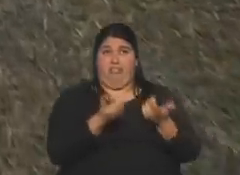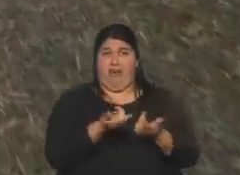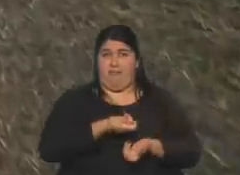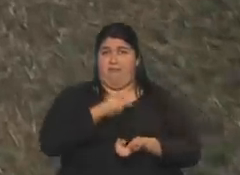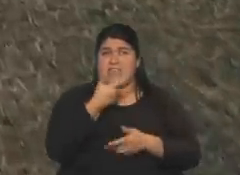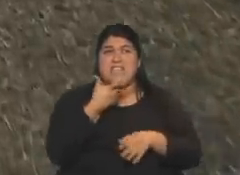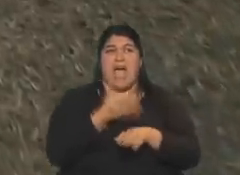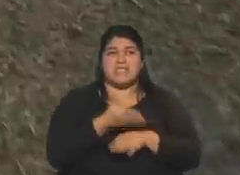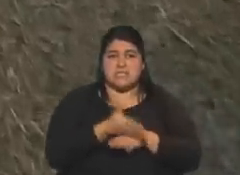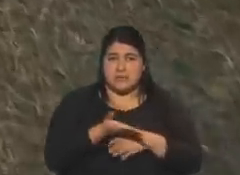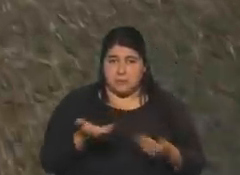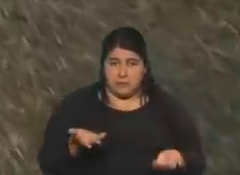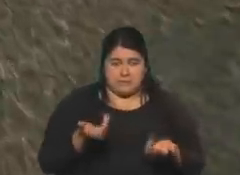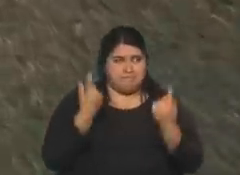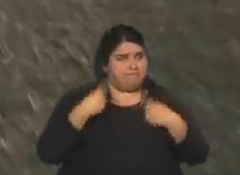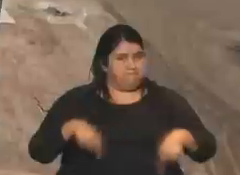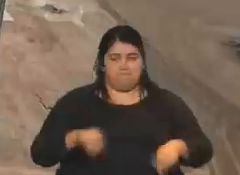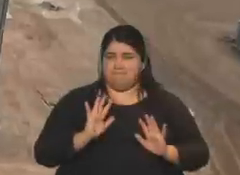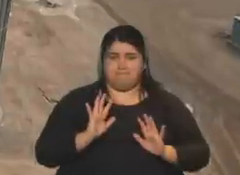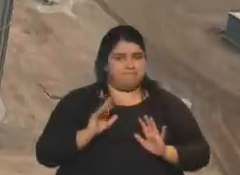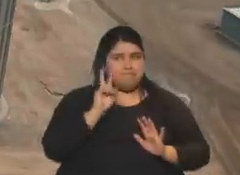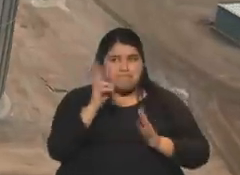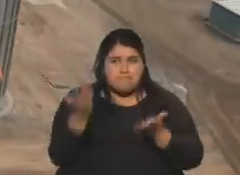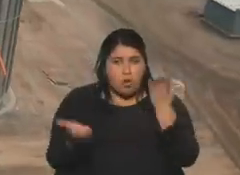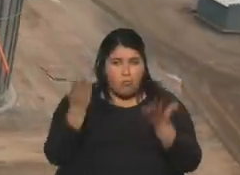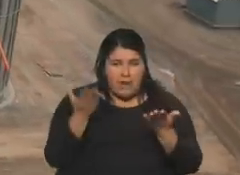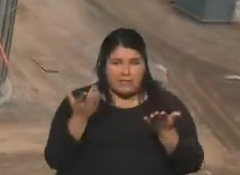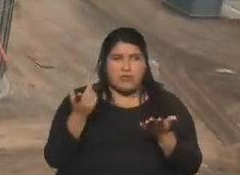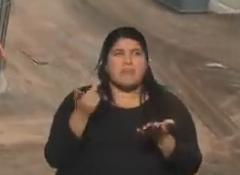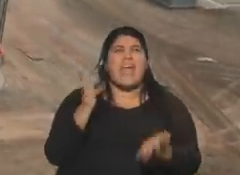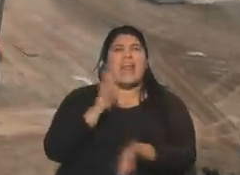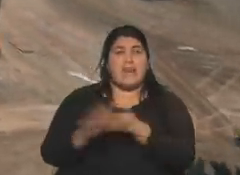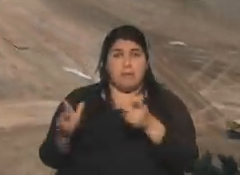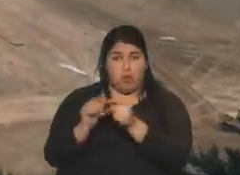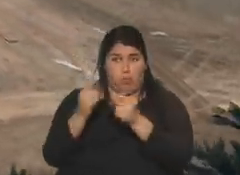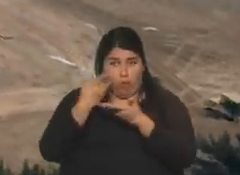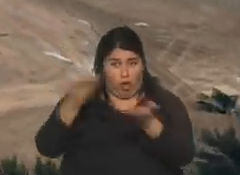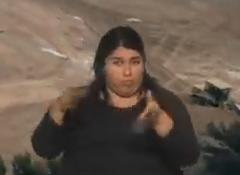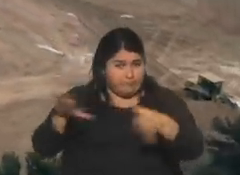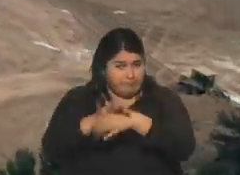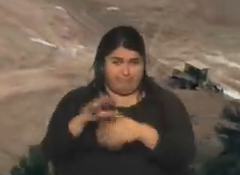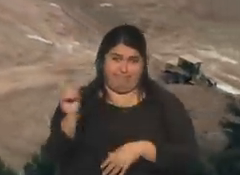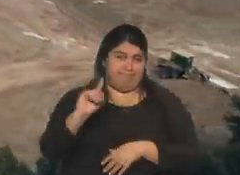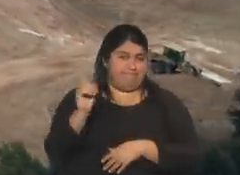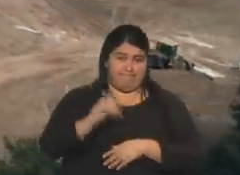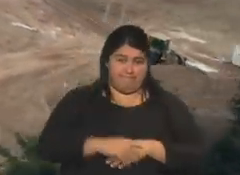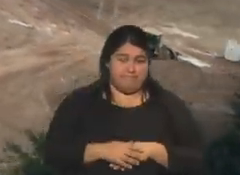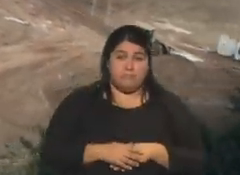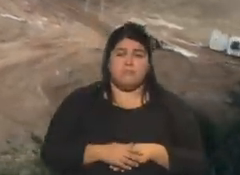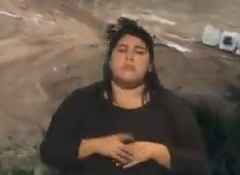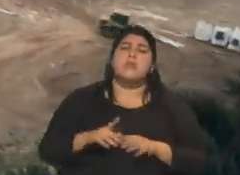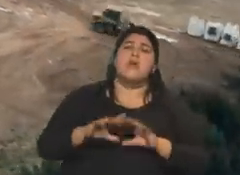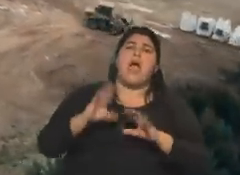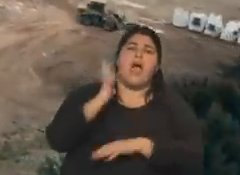para comprarlos, los números no están diciendo toda la verdad. El hambre en el mundo no es por un problema